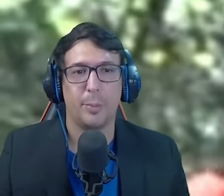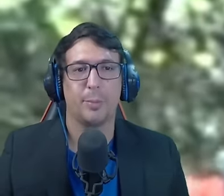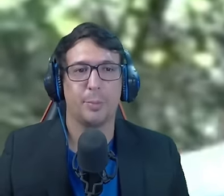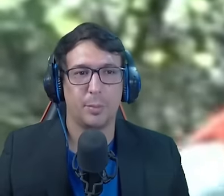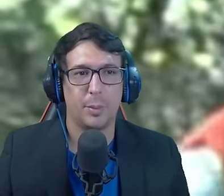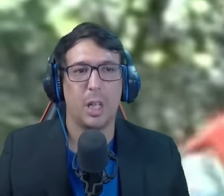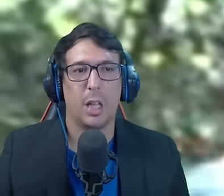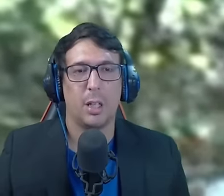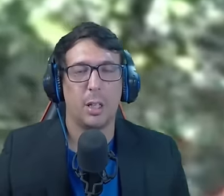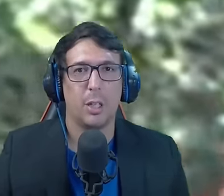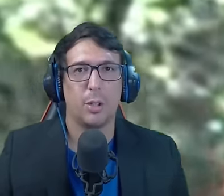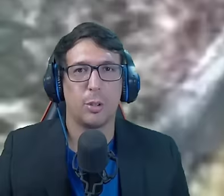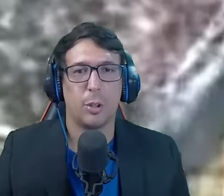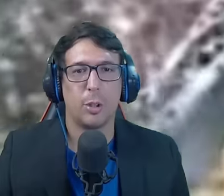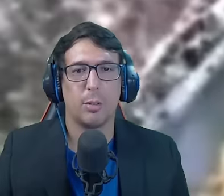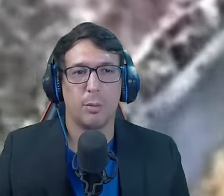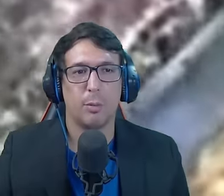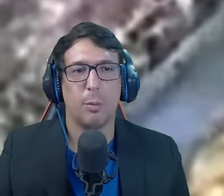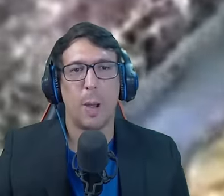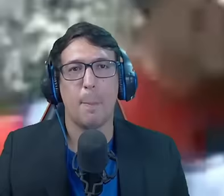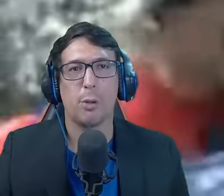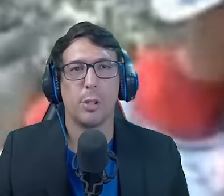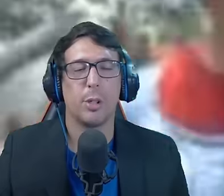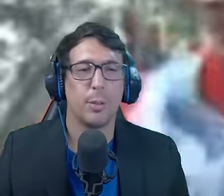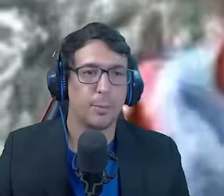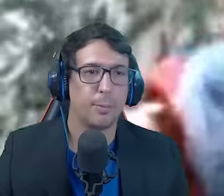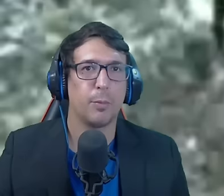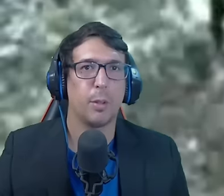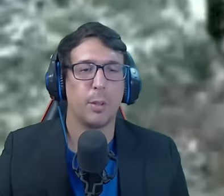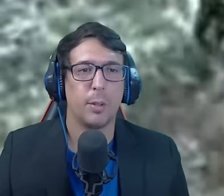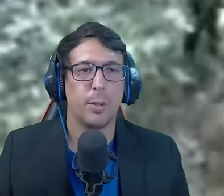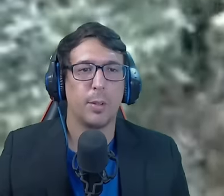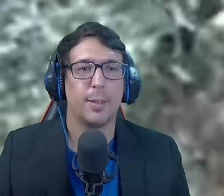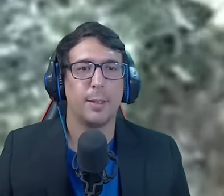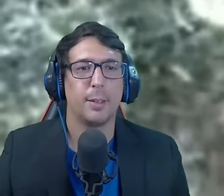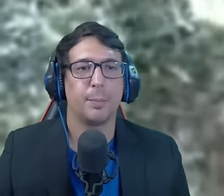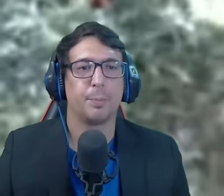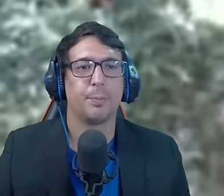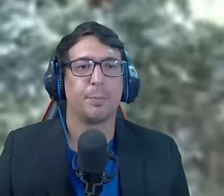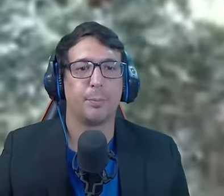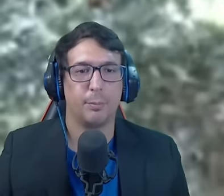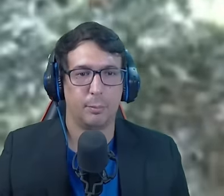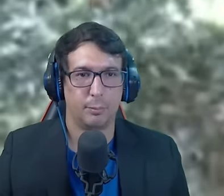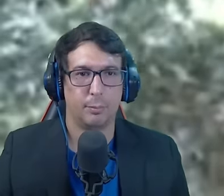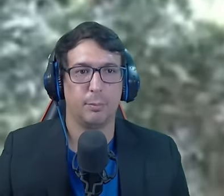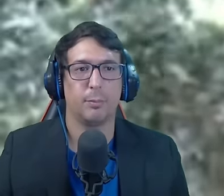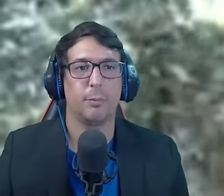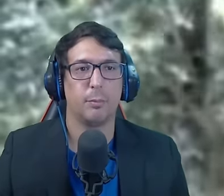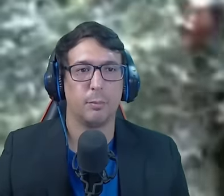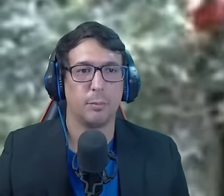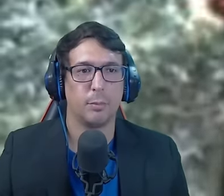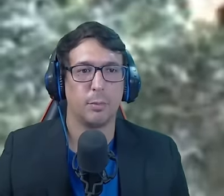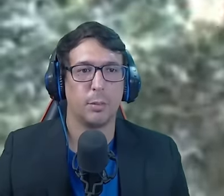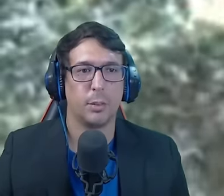Huemul. Suena bien, huemul. Me gusta, huemul. Bueno, no huemul. Solo hacerse la América, sino también a instaurar un idioma, su